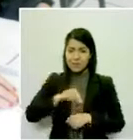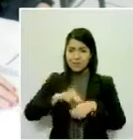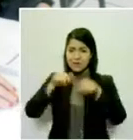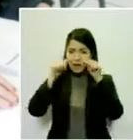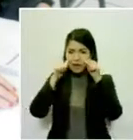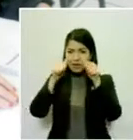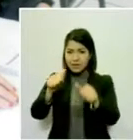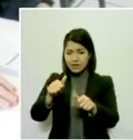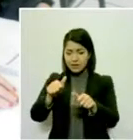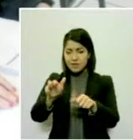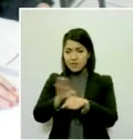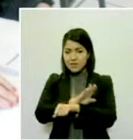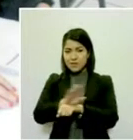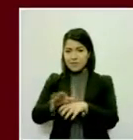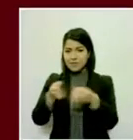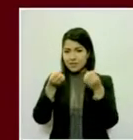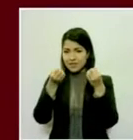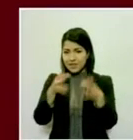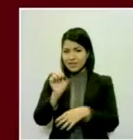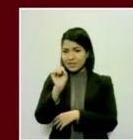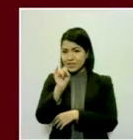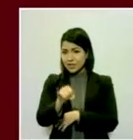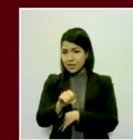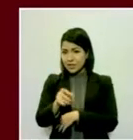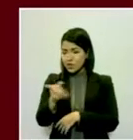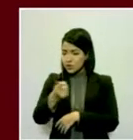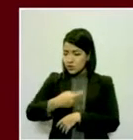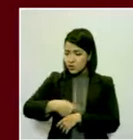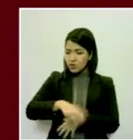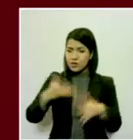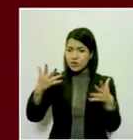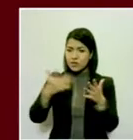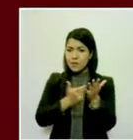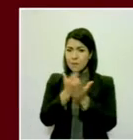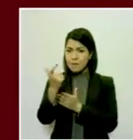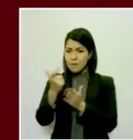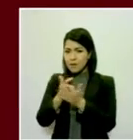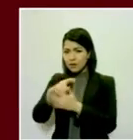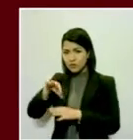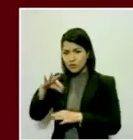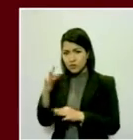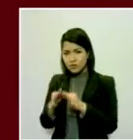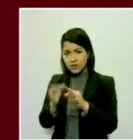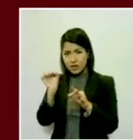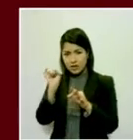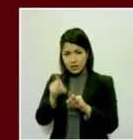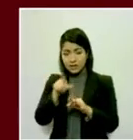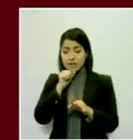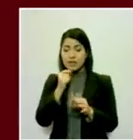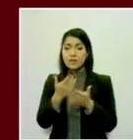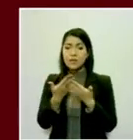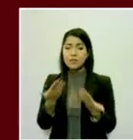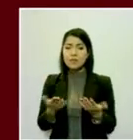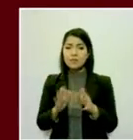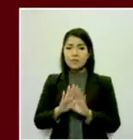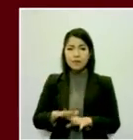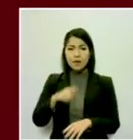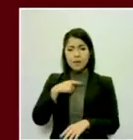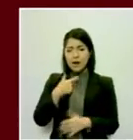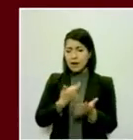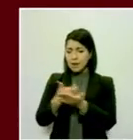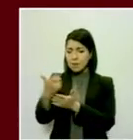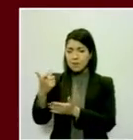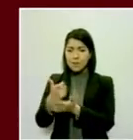su beneficio. Hemos realizado pagos en tiempo y forma que van directamente a la